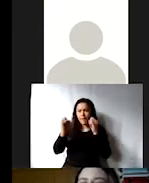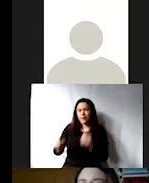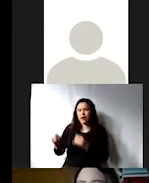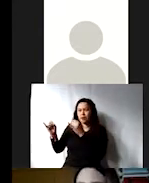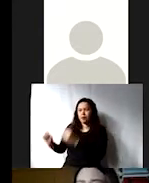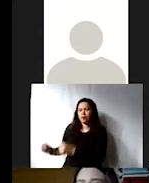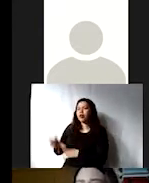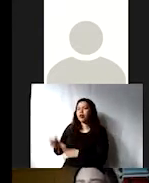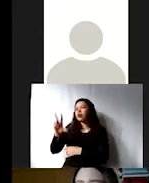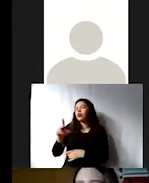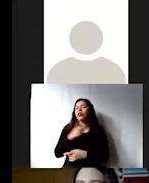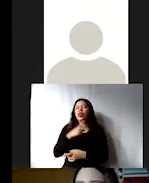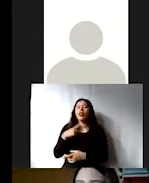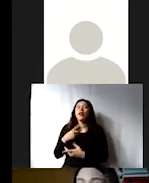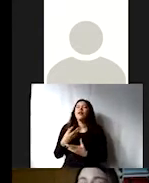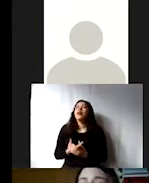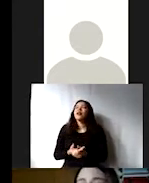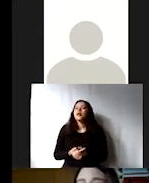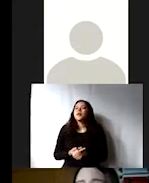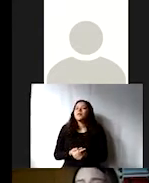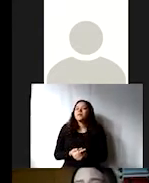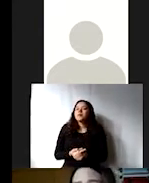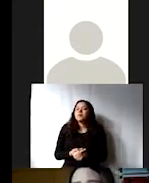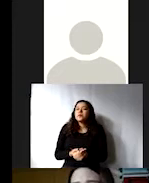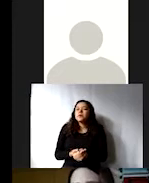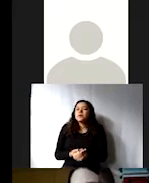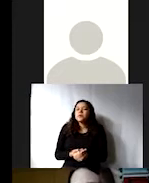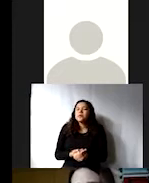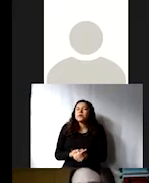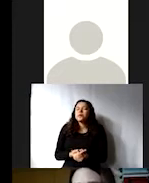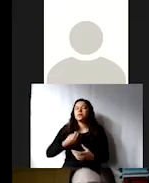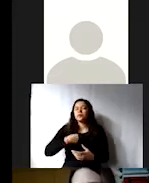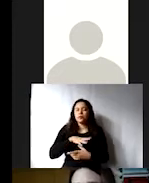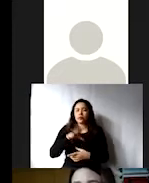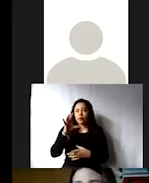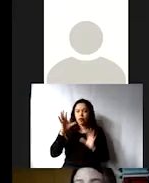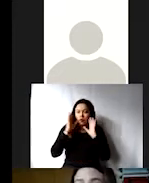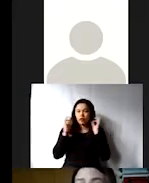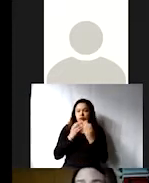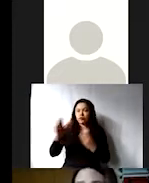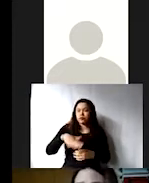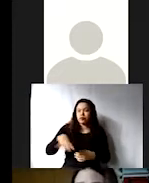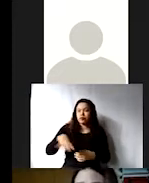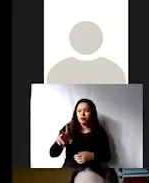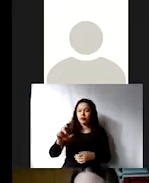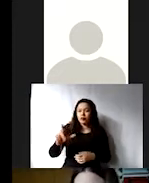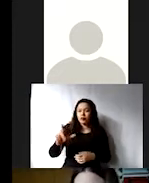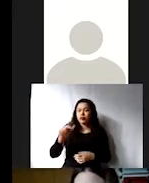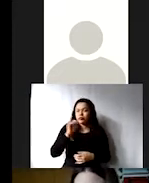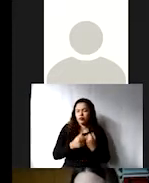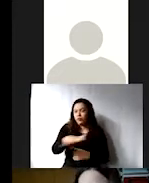debemos tener un poquito más o defender un poquito más el trabajo que hacen las organizaciones también en el espacio